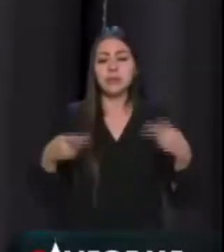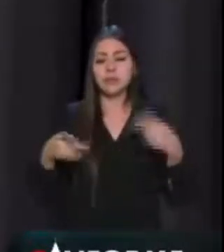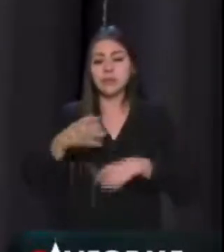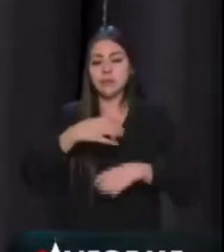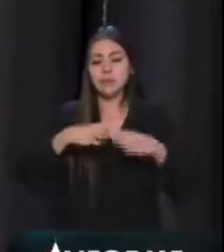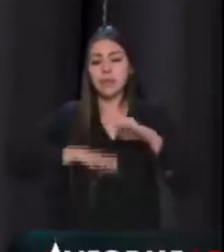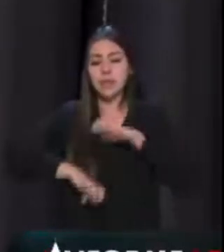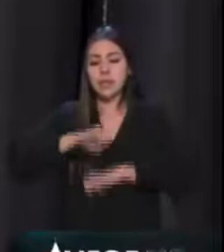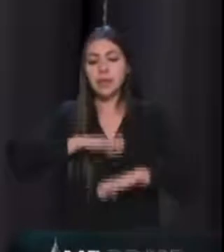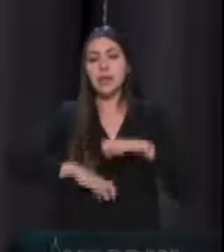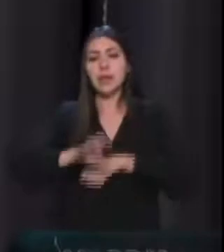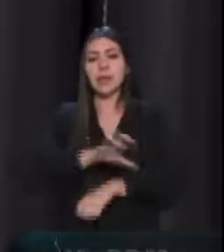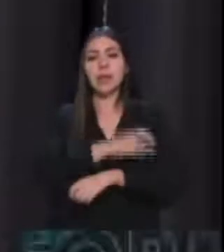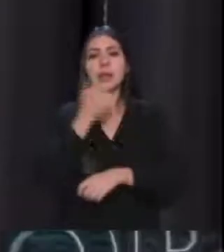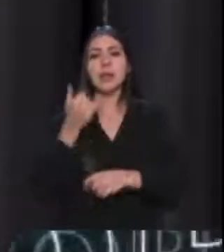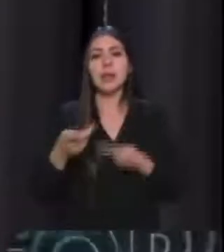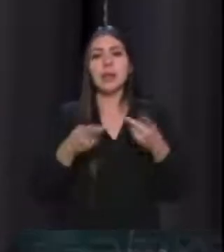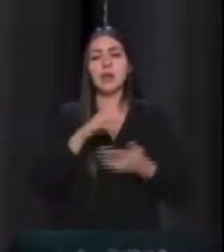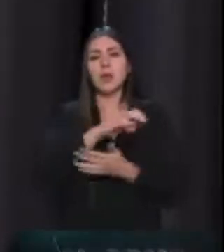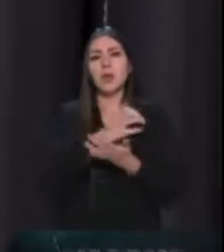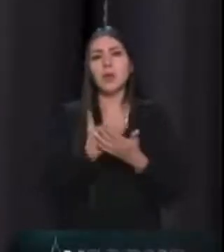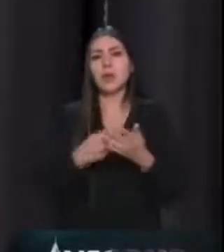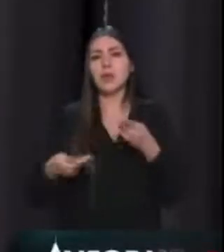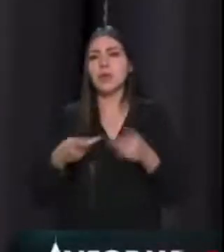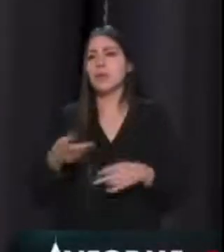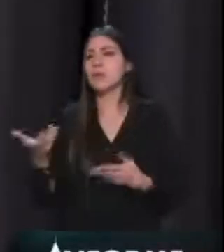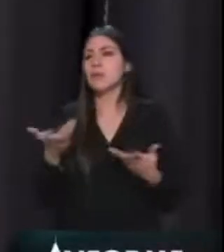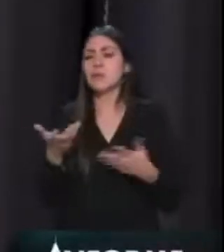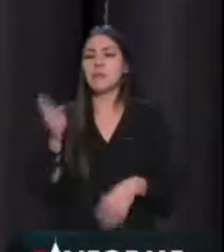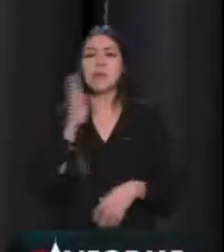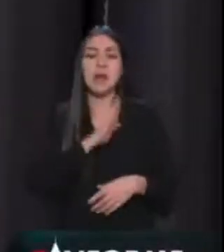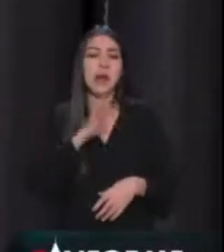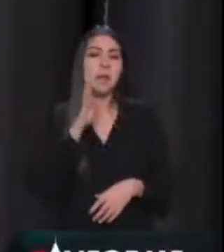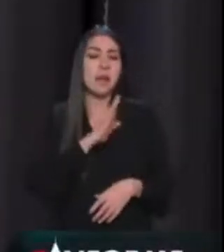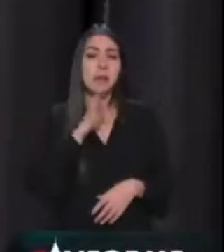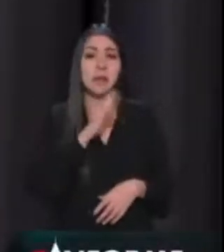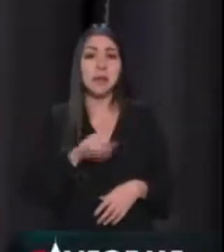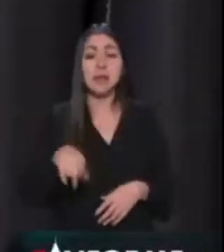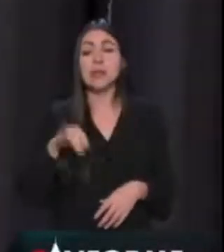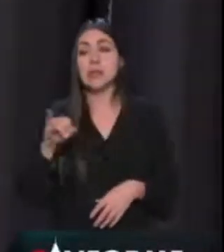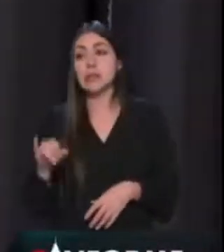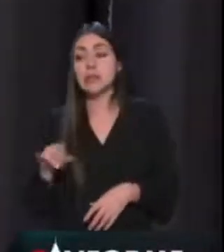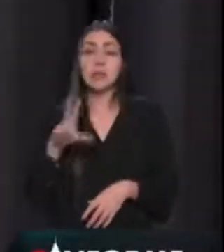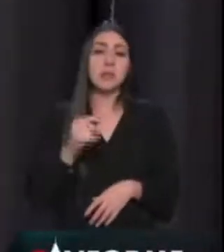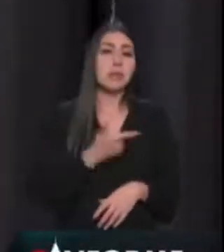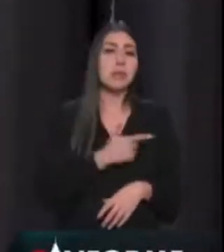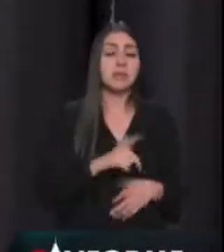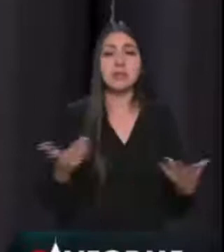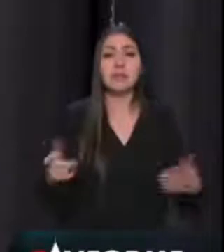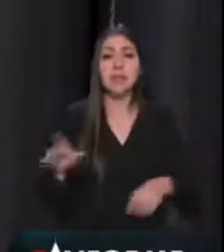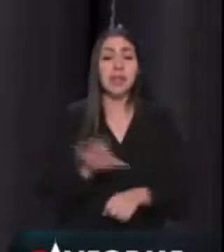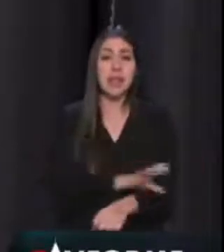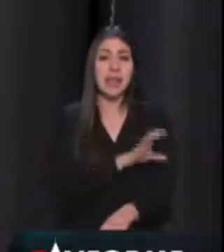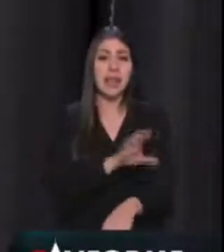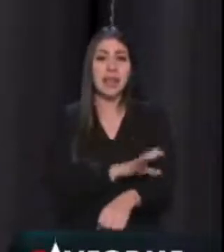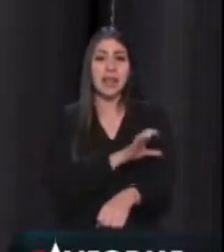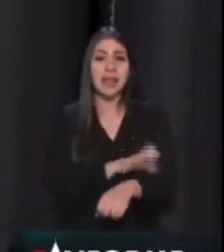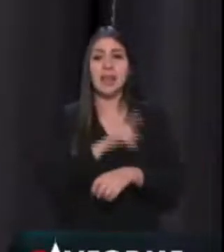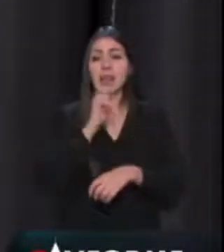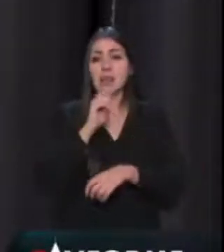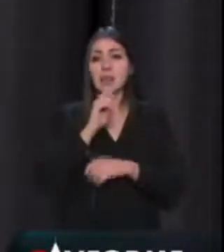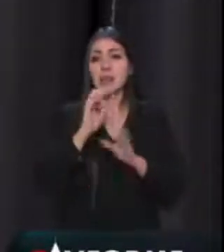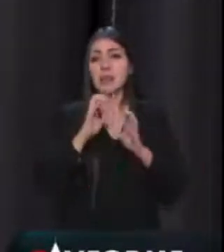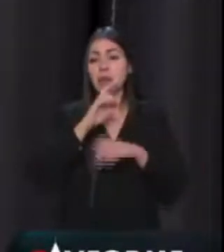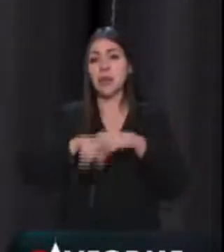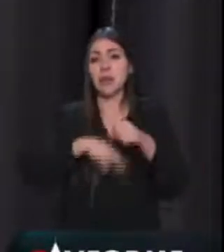los contratos que se hicieron mal y muy mal. Nos guste o no nos guste, la energía eléctrica no es una energía primaria.